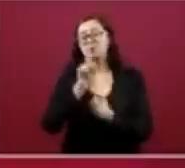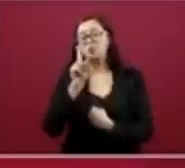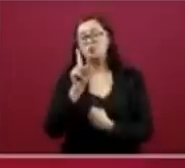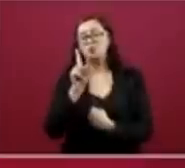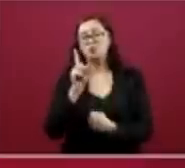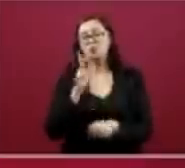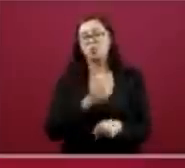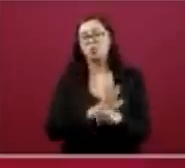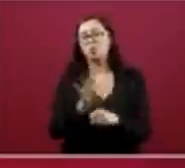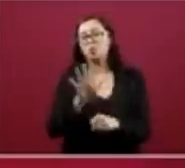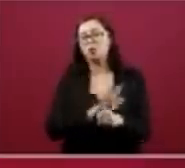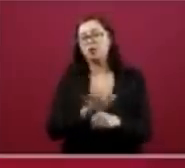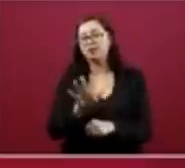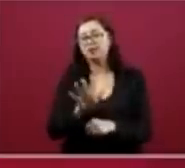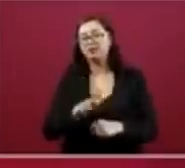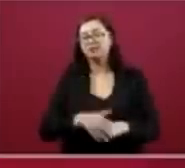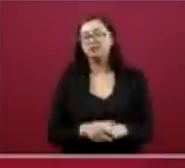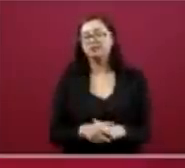de